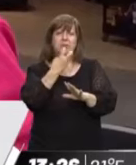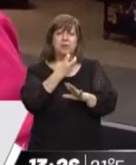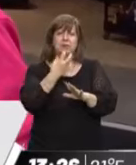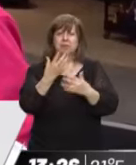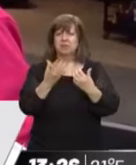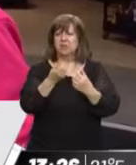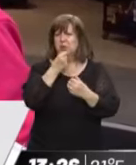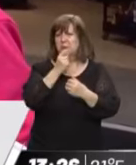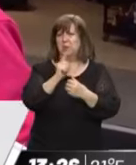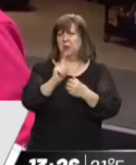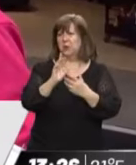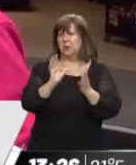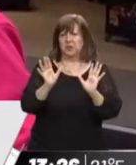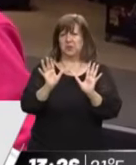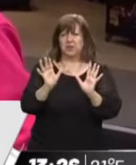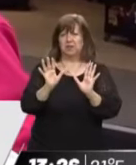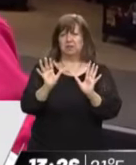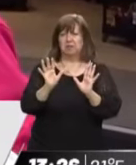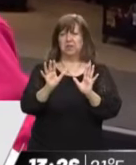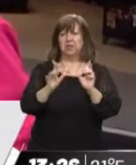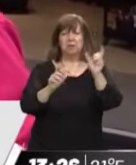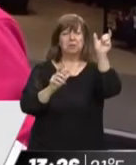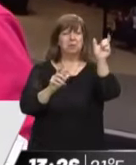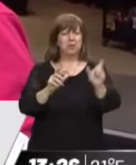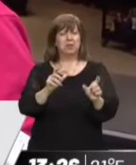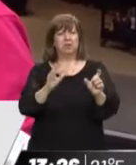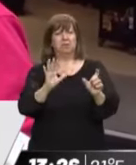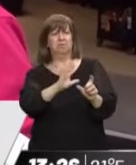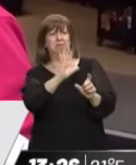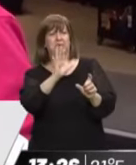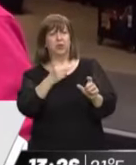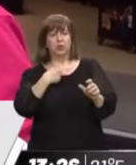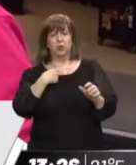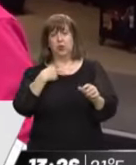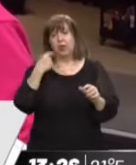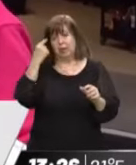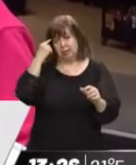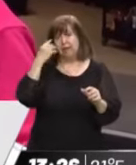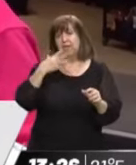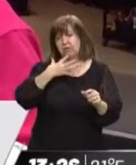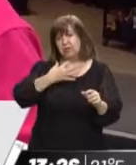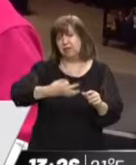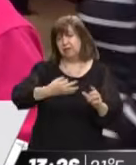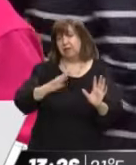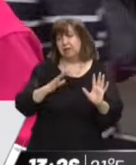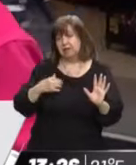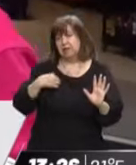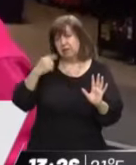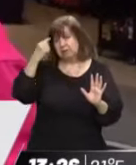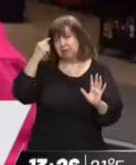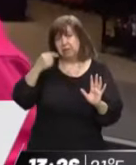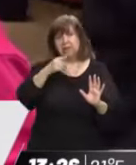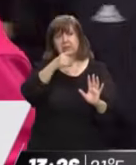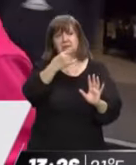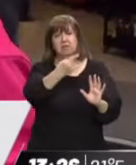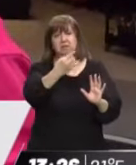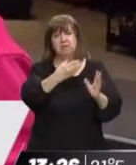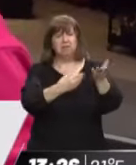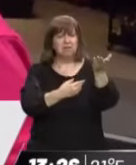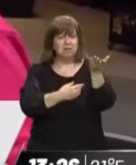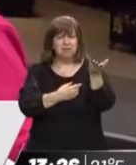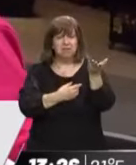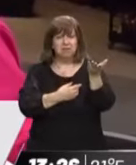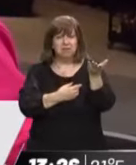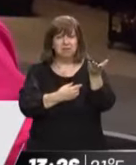él. Me parece una persona, yo aún siendo ignorante, y ella teniendo estudio, habla cada estupidez, ni sabe y